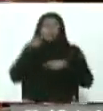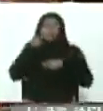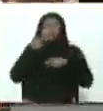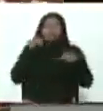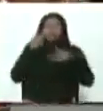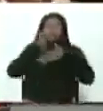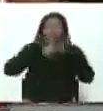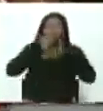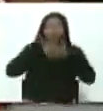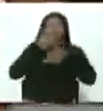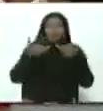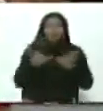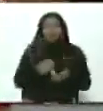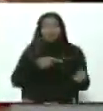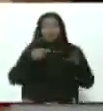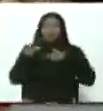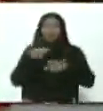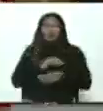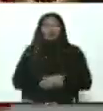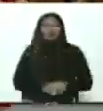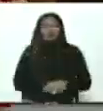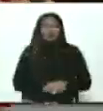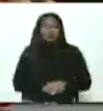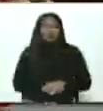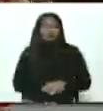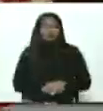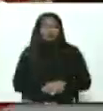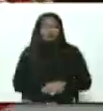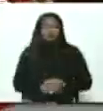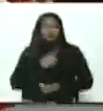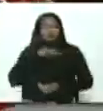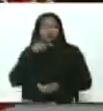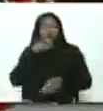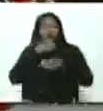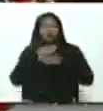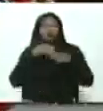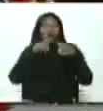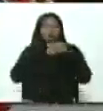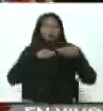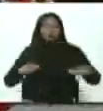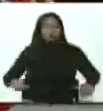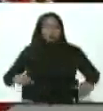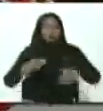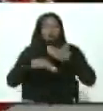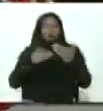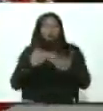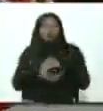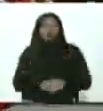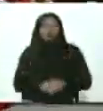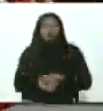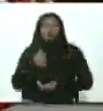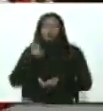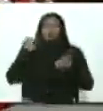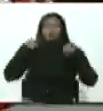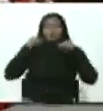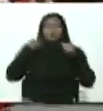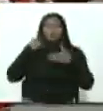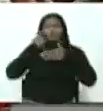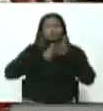entonces? ¿Listo? Cuando uno está en la Fuerza Armada, uno se prepara para el